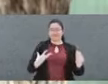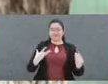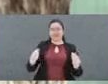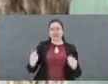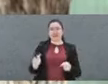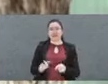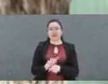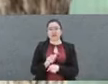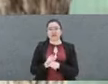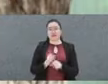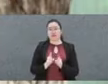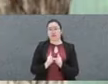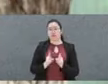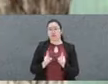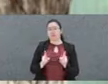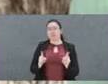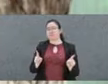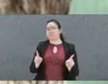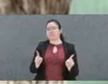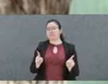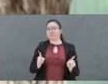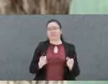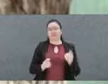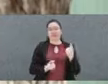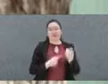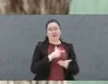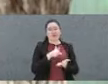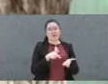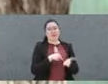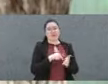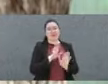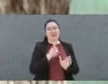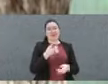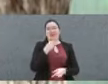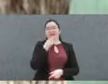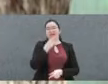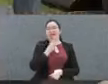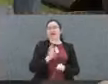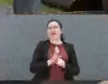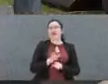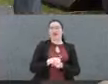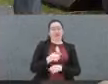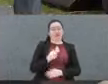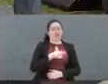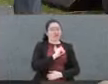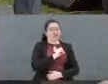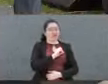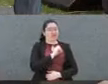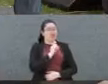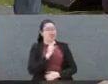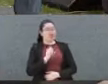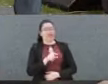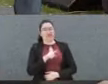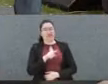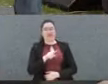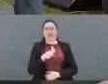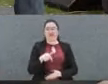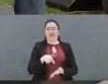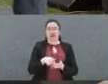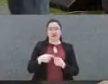y en algunos lugares se fueron con la finta de la campaña de odio que hubo en muchos